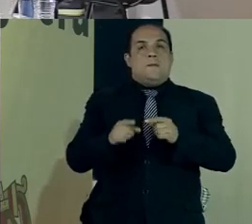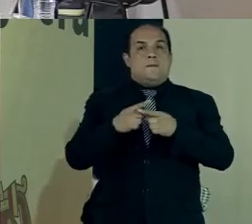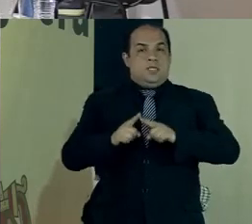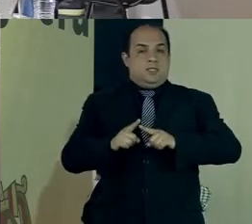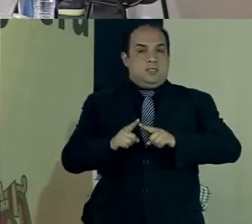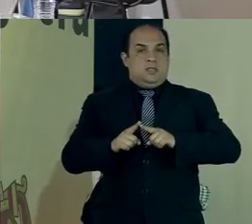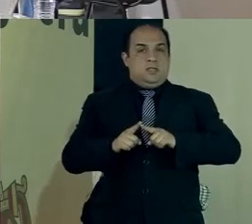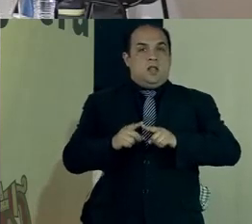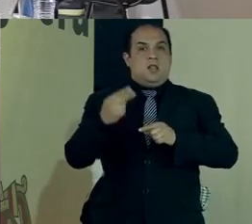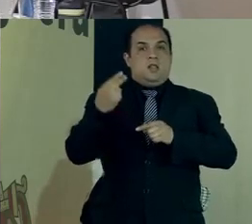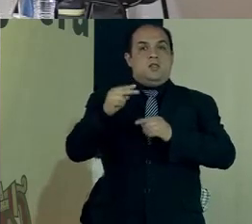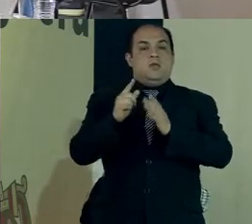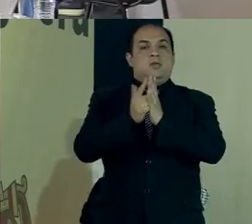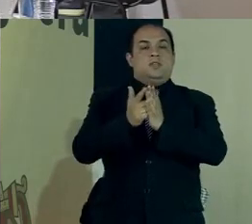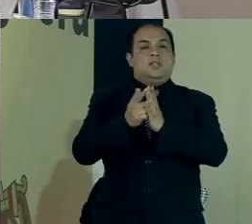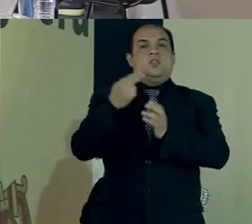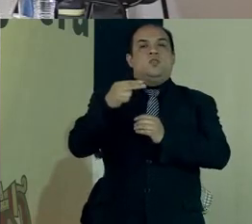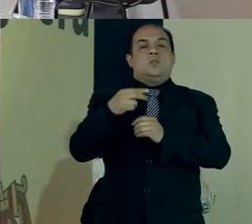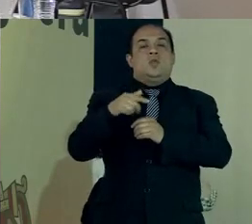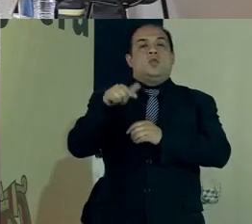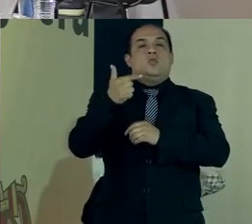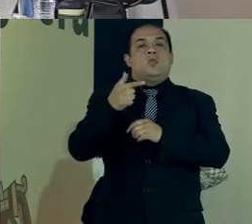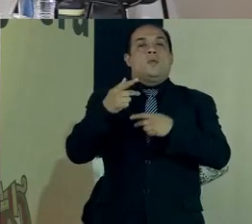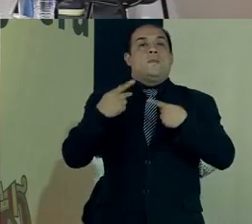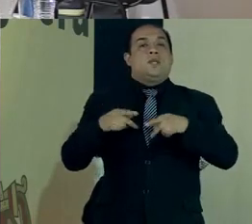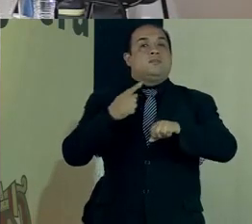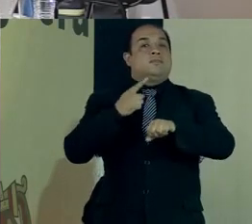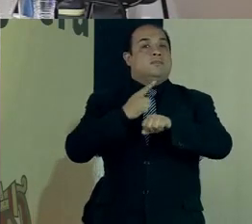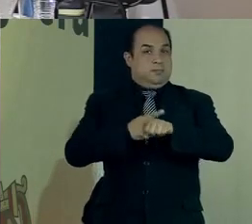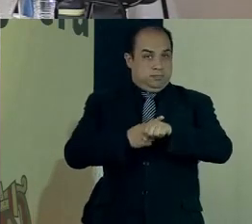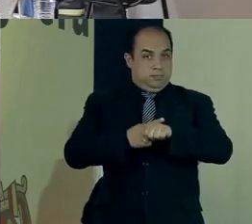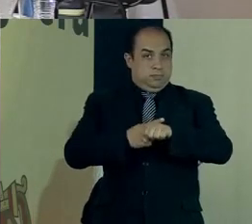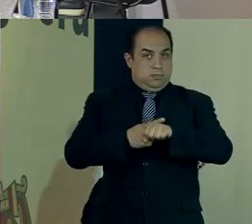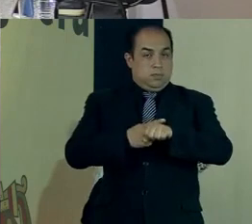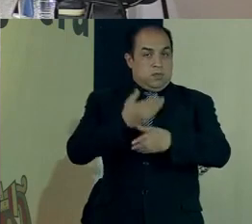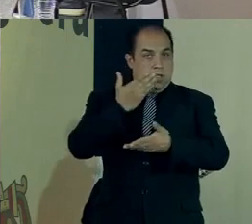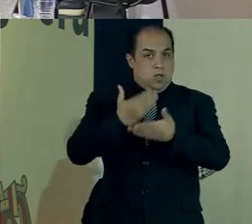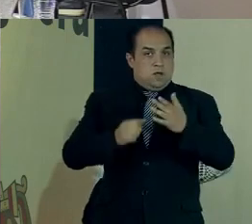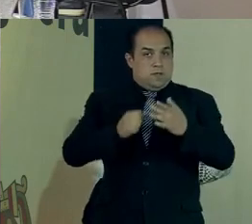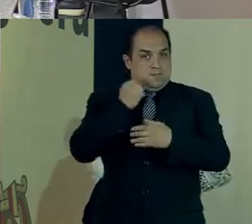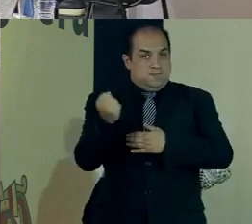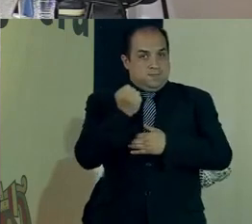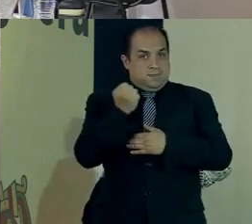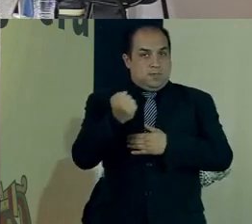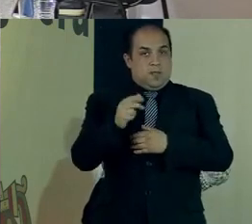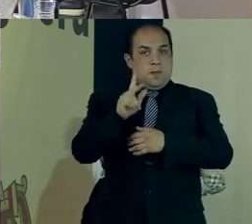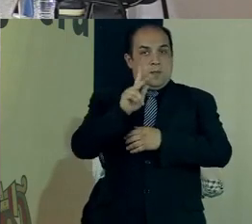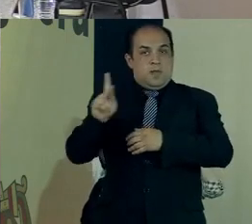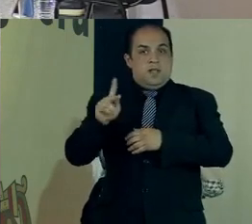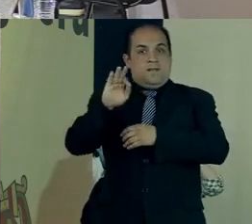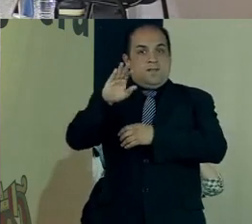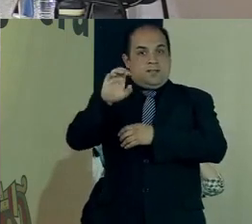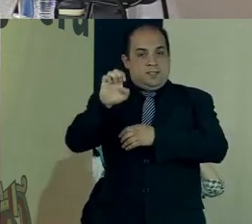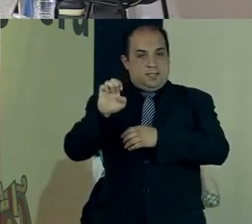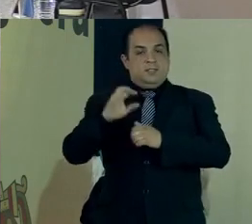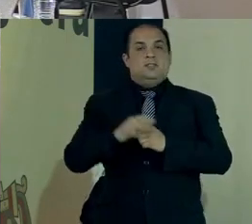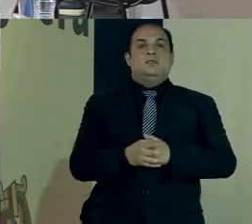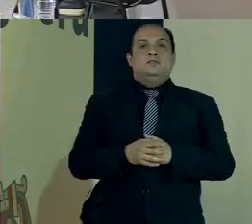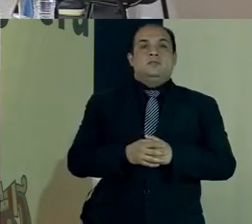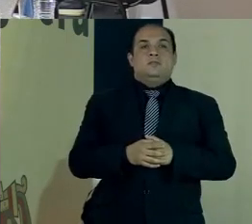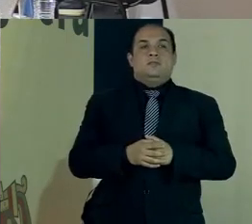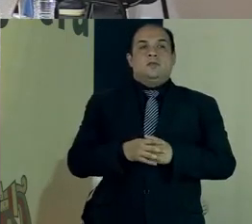una novela que se titula 12 pacientes que hoy afortunadamente sale editada por el fondo de cultura